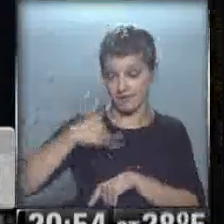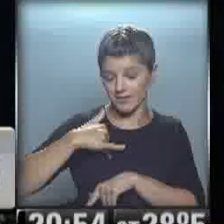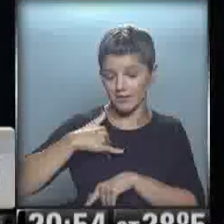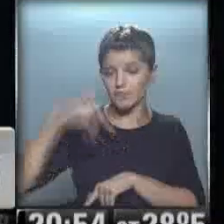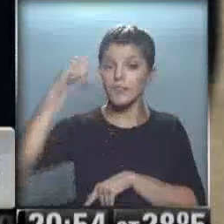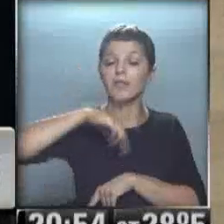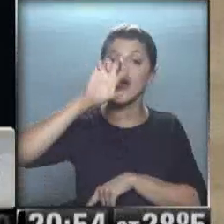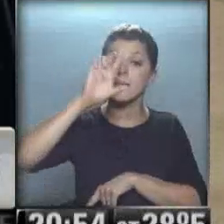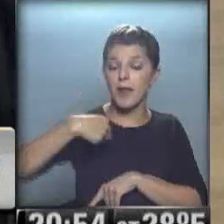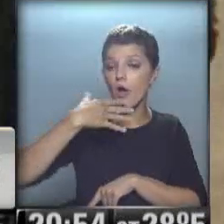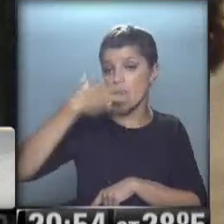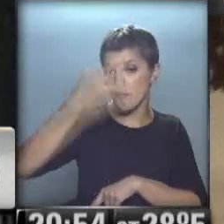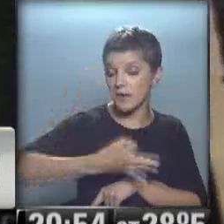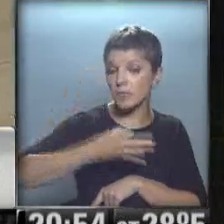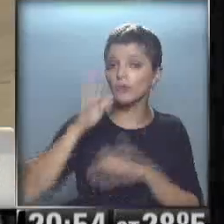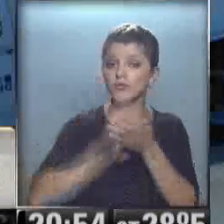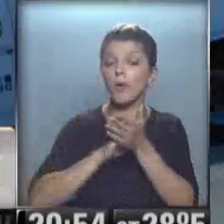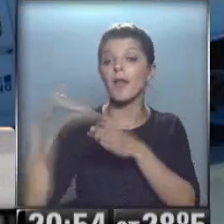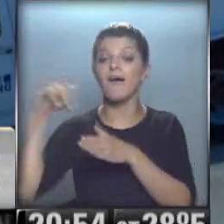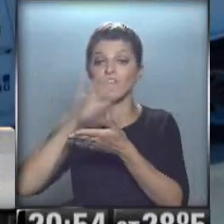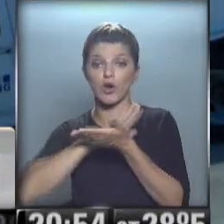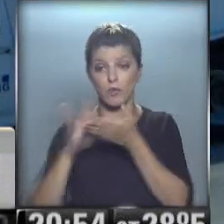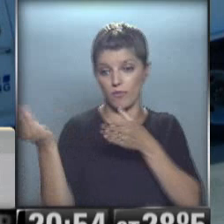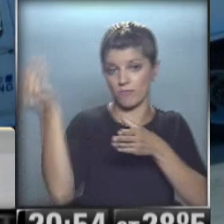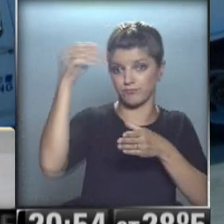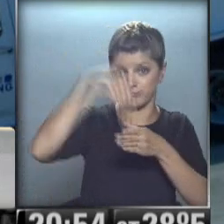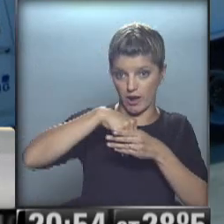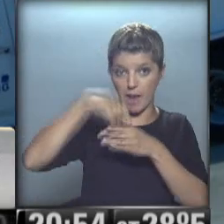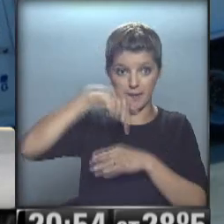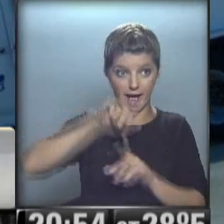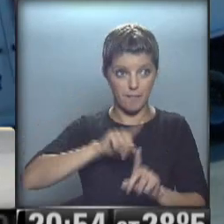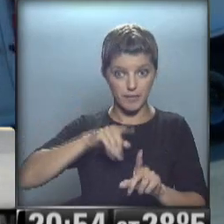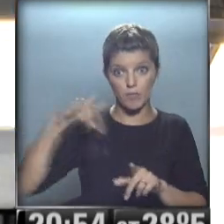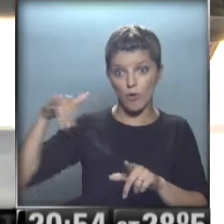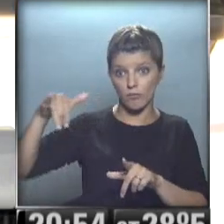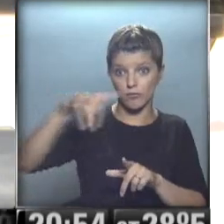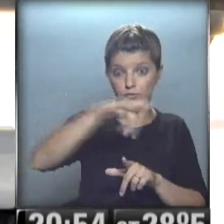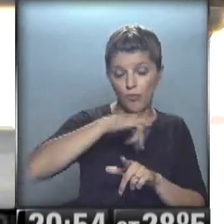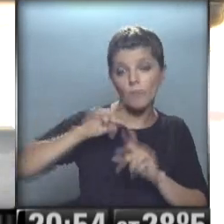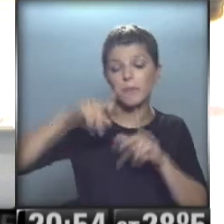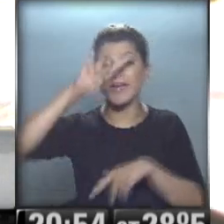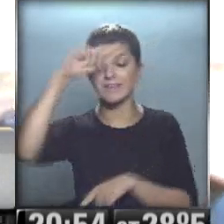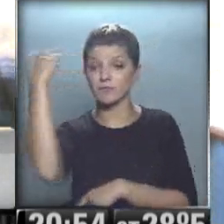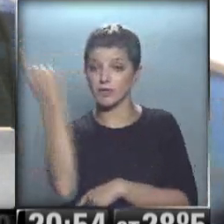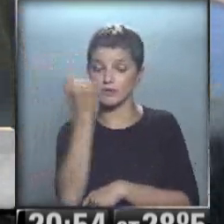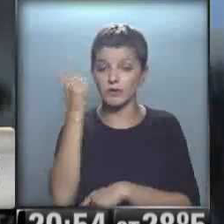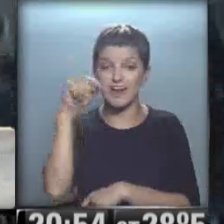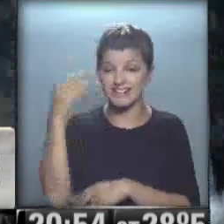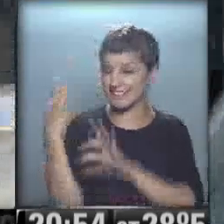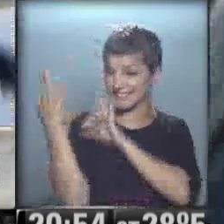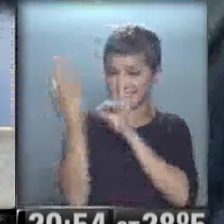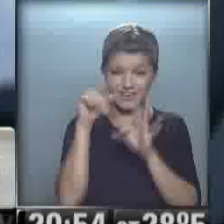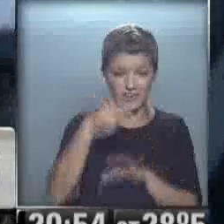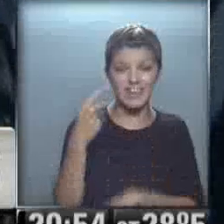negocios, la incorporación de aviones tanto para cabotaje como para internacional. Recién llegó de Berlín, después de un vuelo de 15 horas,